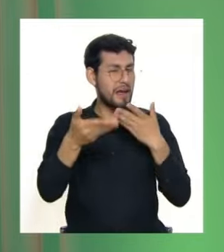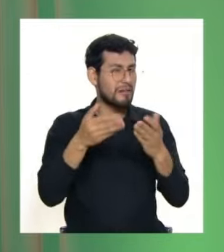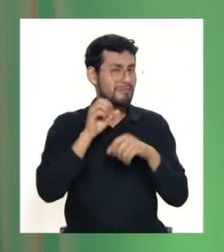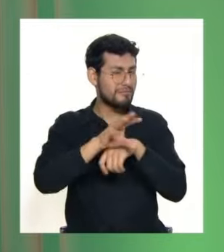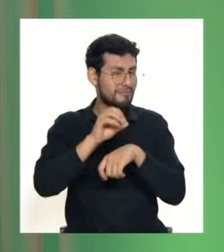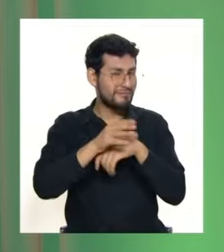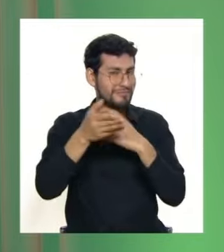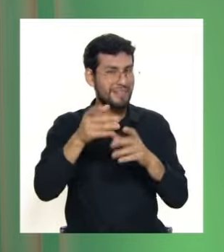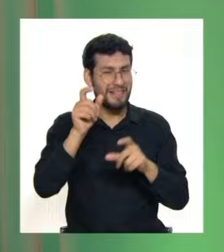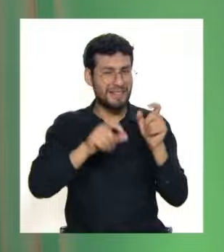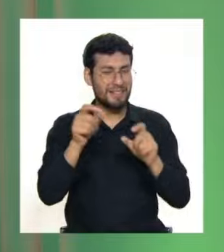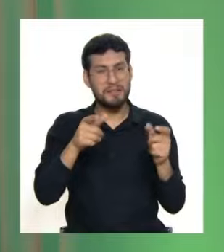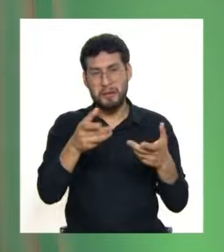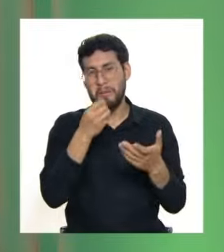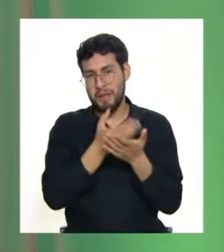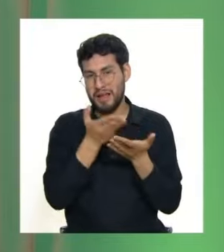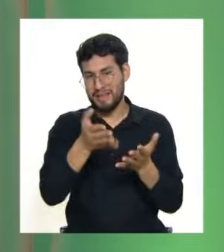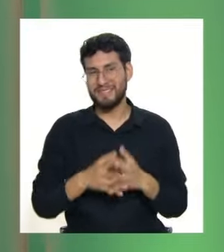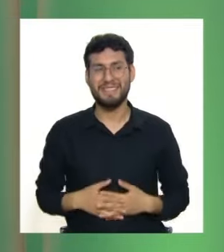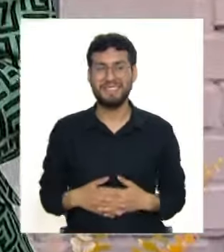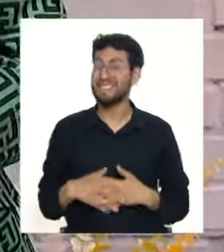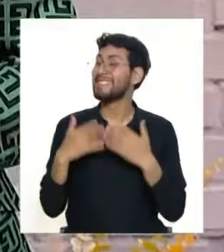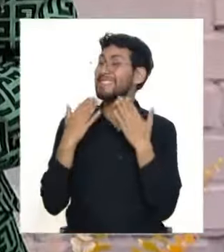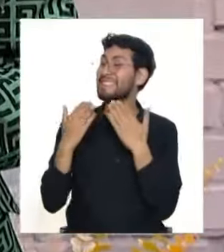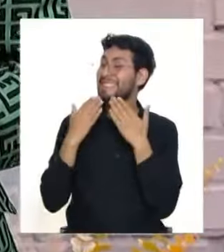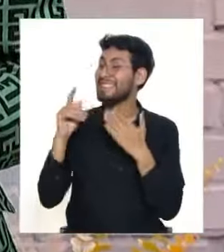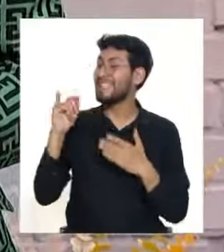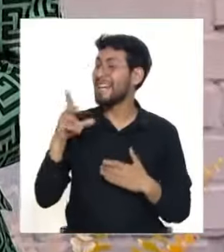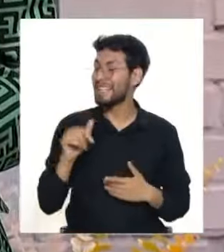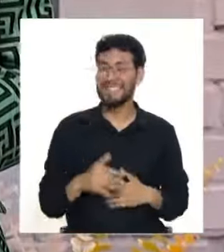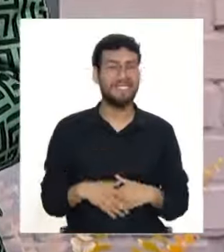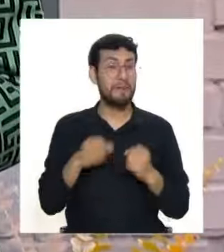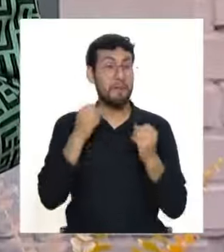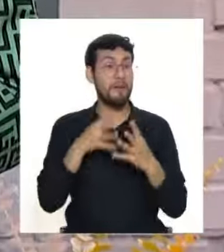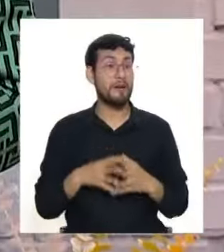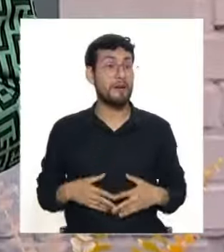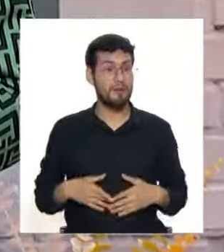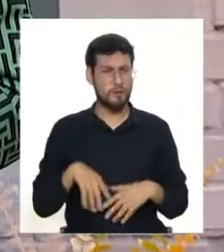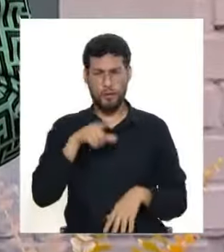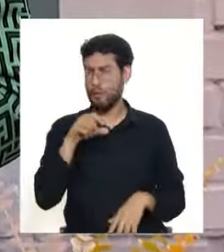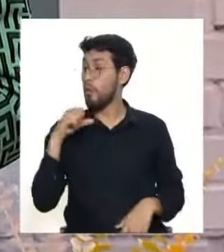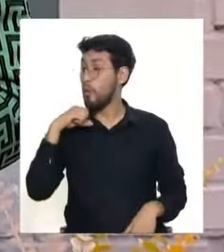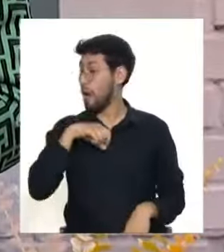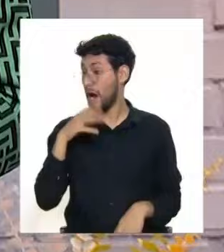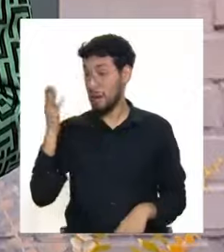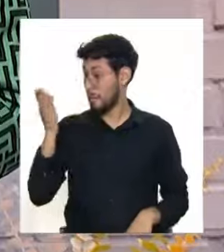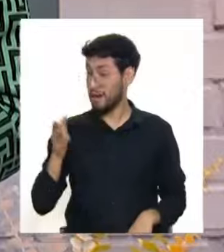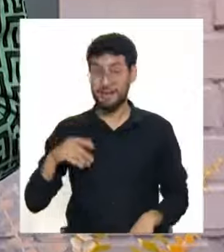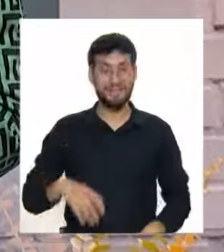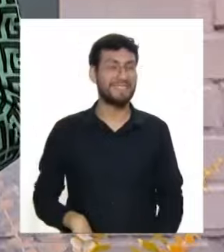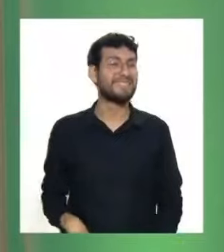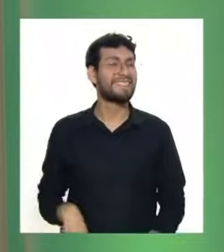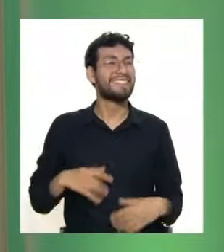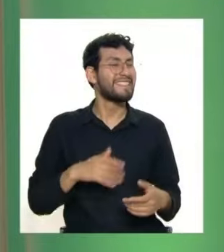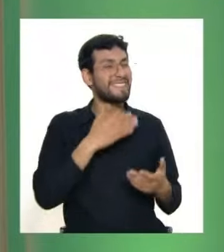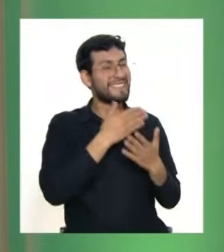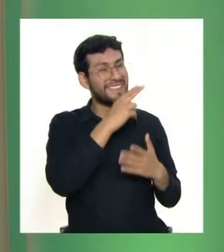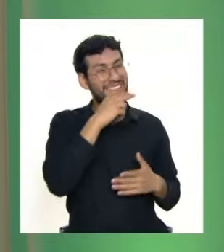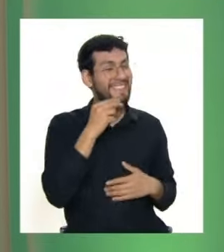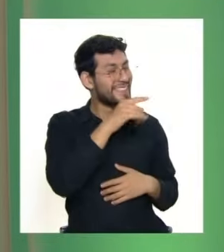tips y consejos para su bienestar. Gracias, Tali. Gracias, gracias. Nico, estás guapísima. Sí. Ay, Nicolás,